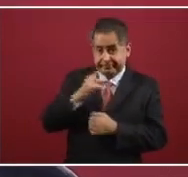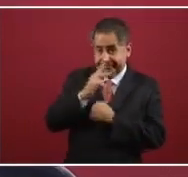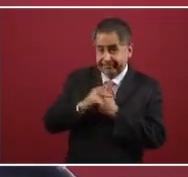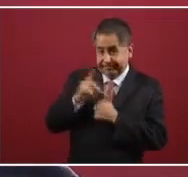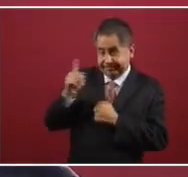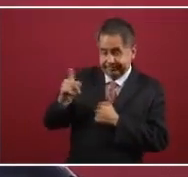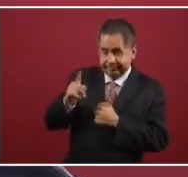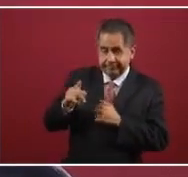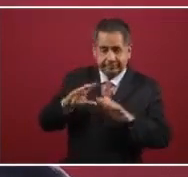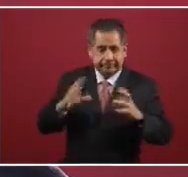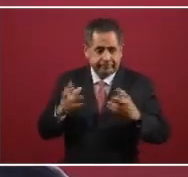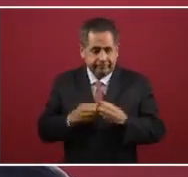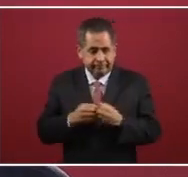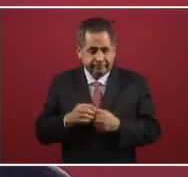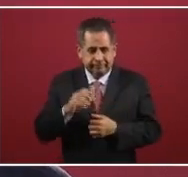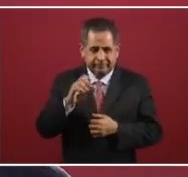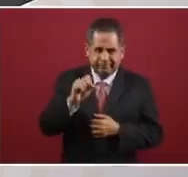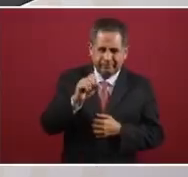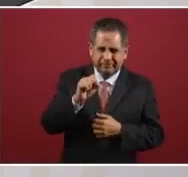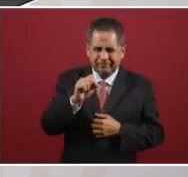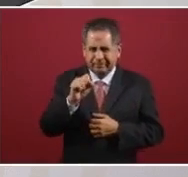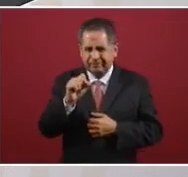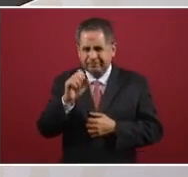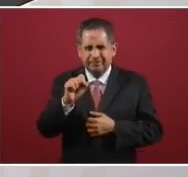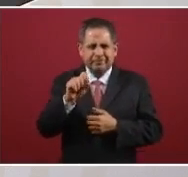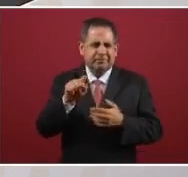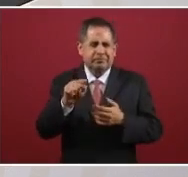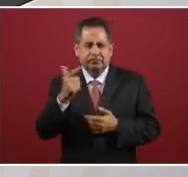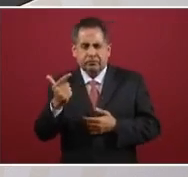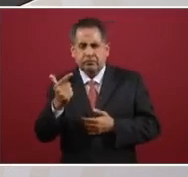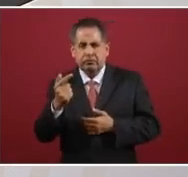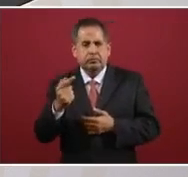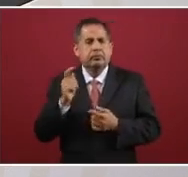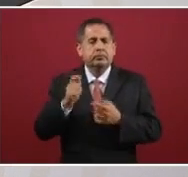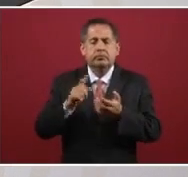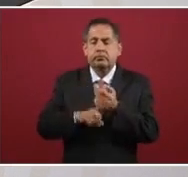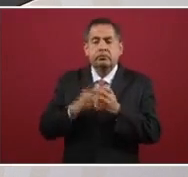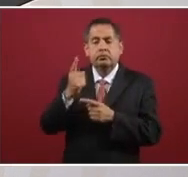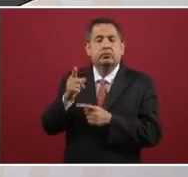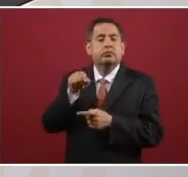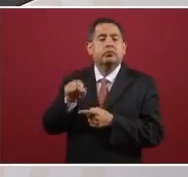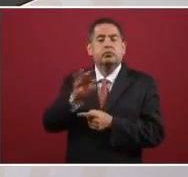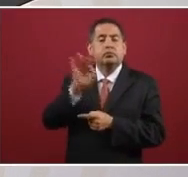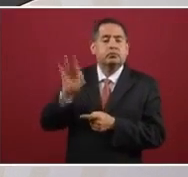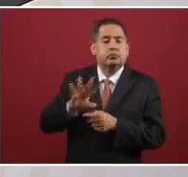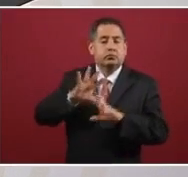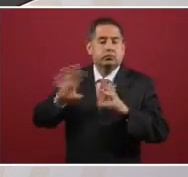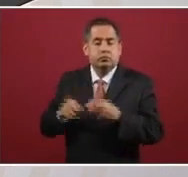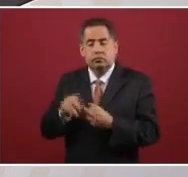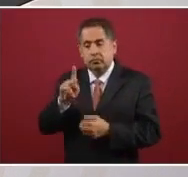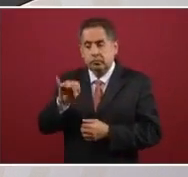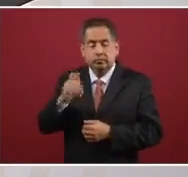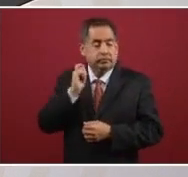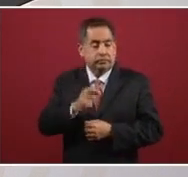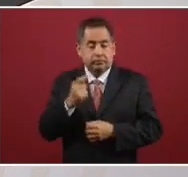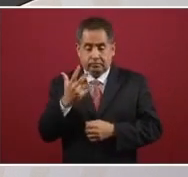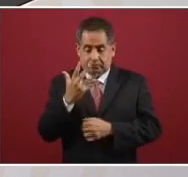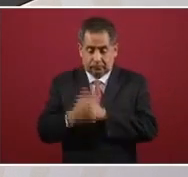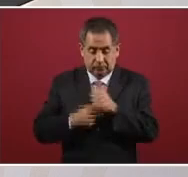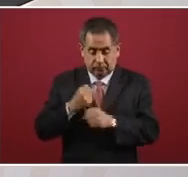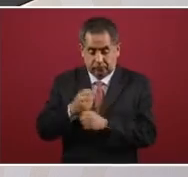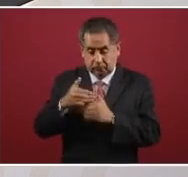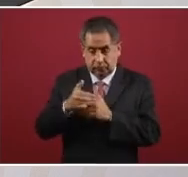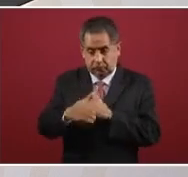de 60-70 puntos base, quiero decir, es 0.7 de un punto porcentual, lo que quiere decir que a lo largo de 5 años una